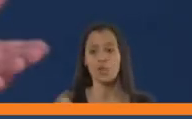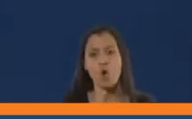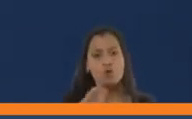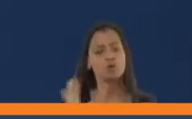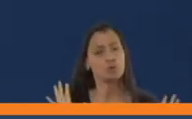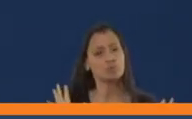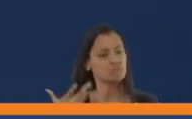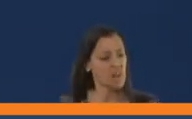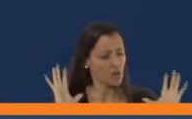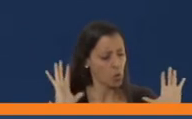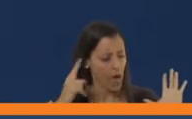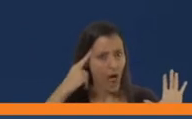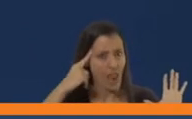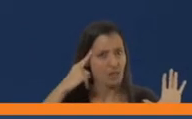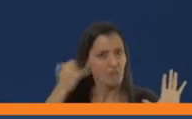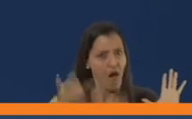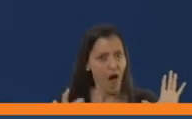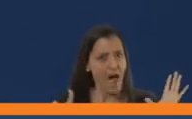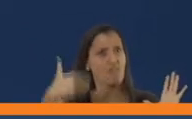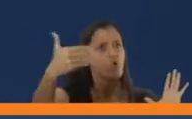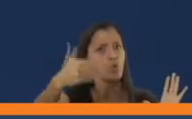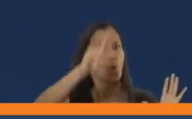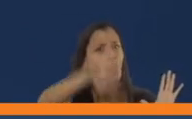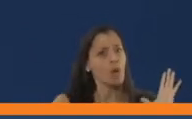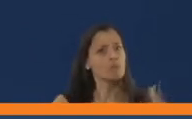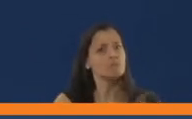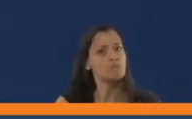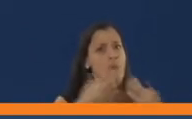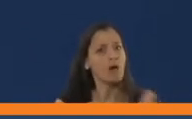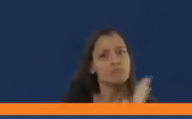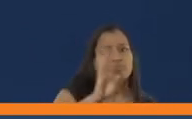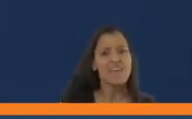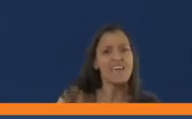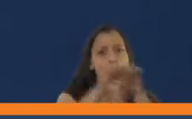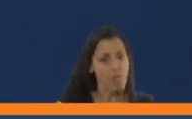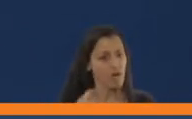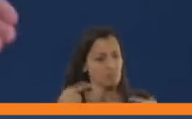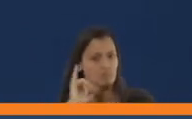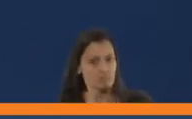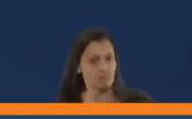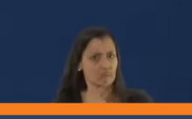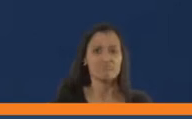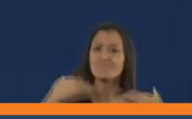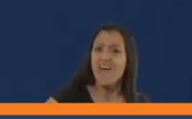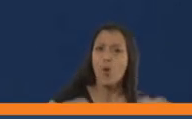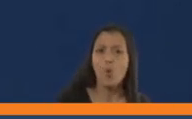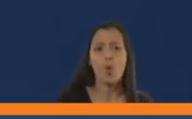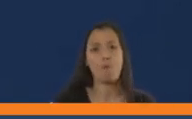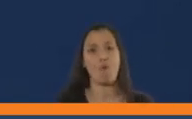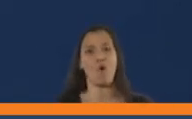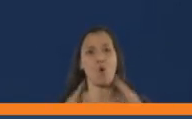natural pensar en la construcción de un futuro sostenible resiliente y equitativo como reza el lema de esta